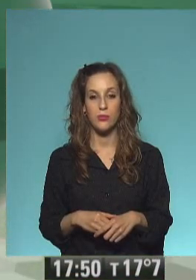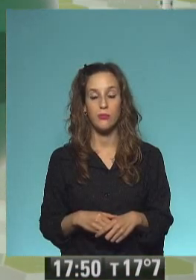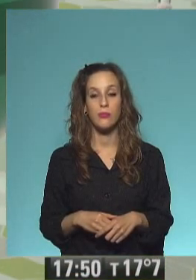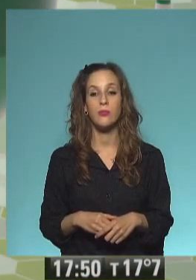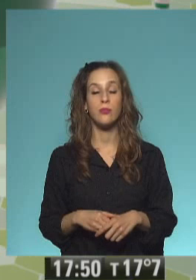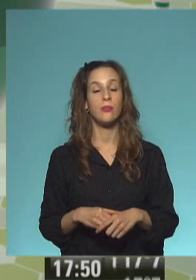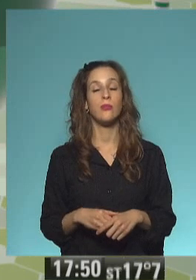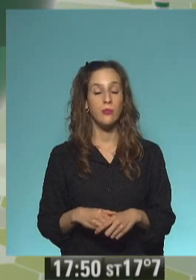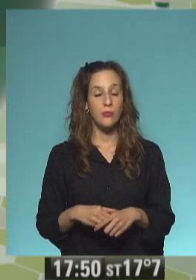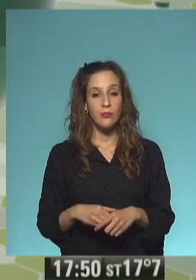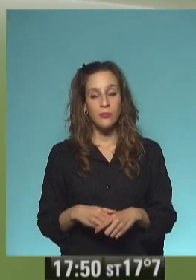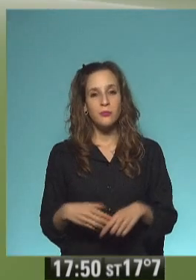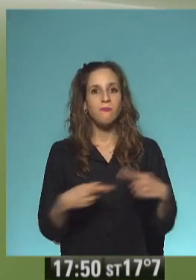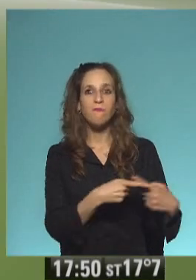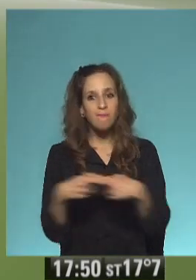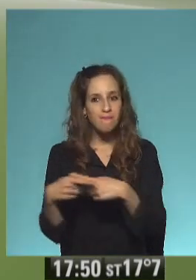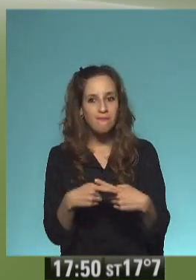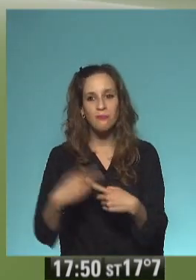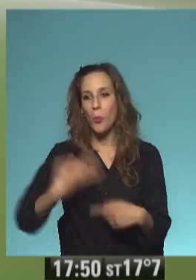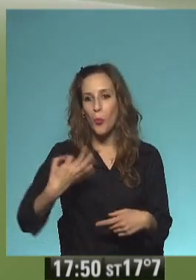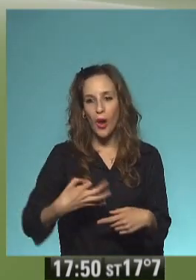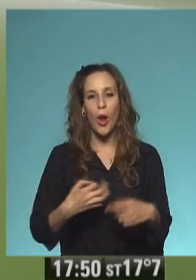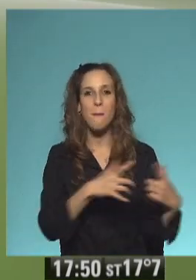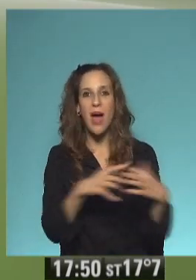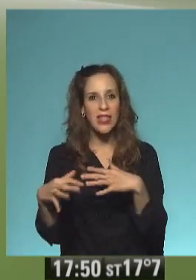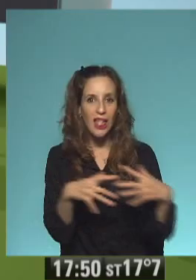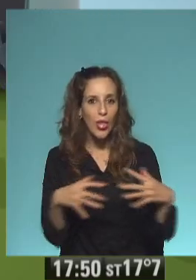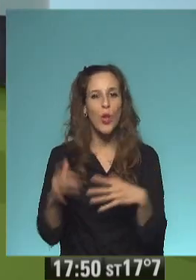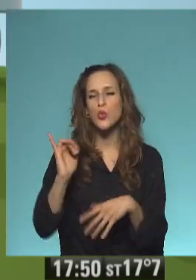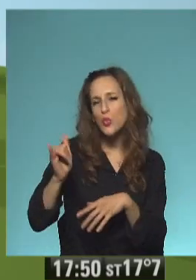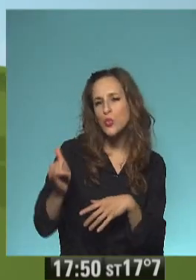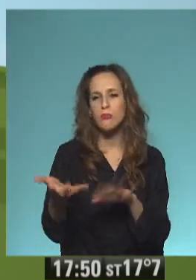Un partida. Sí, estuvo buenísimo. Sí, más o